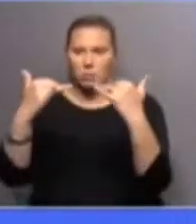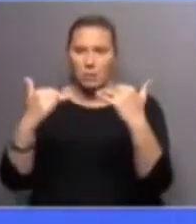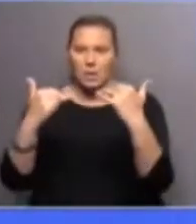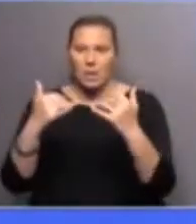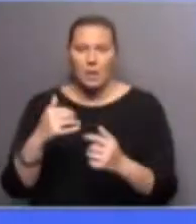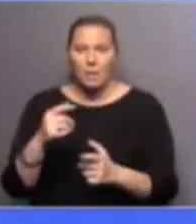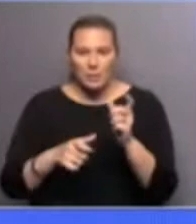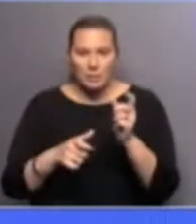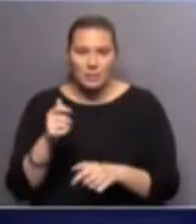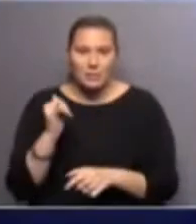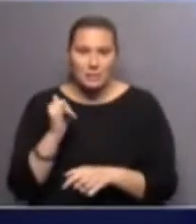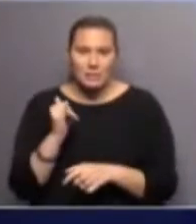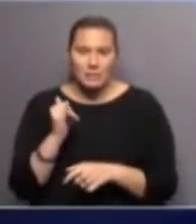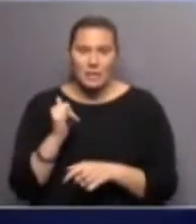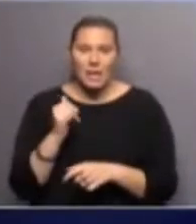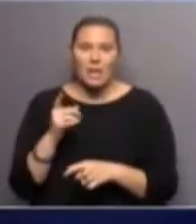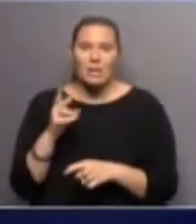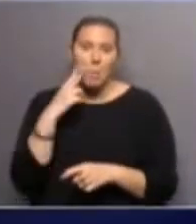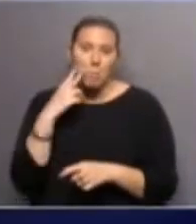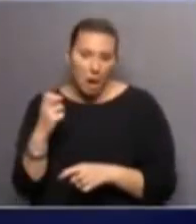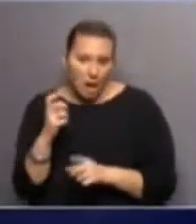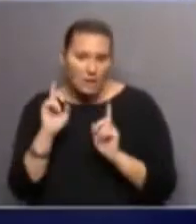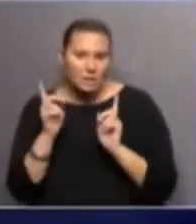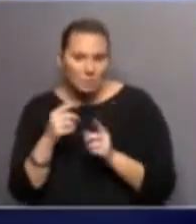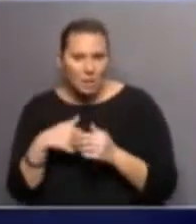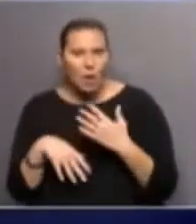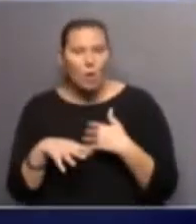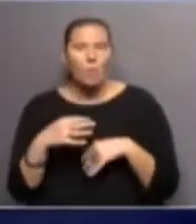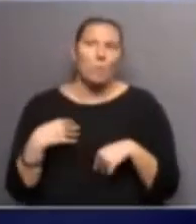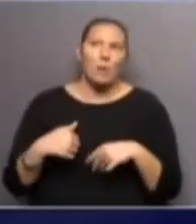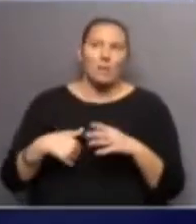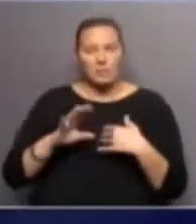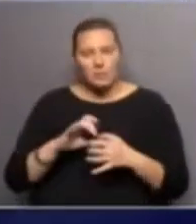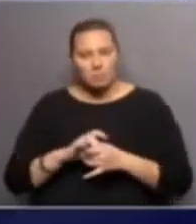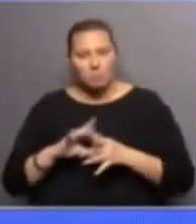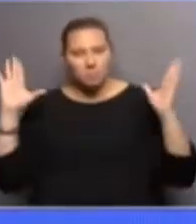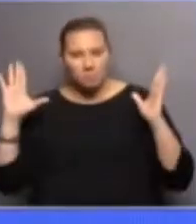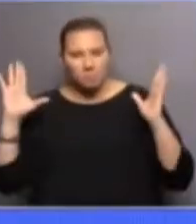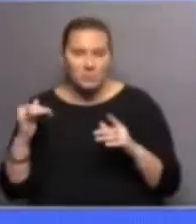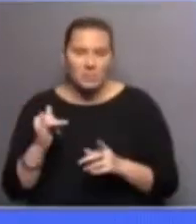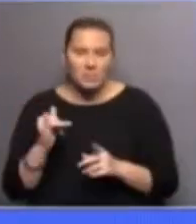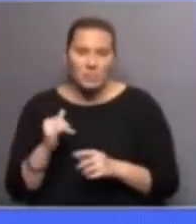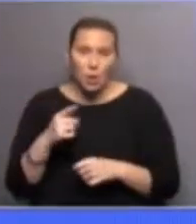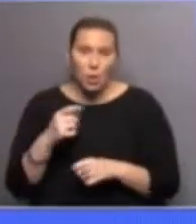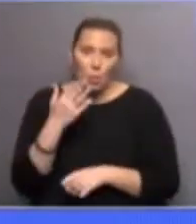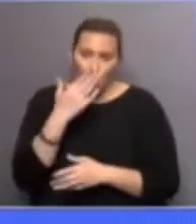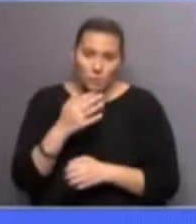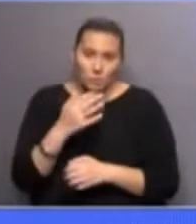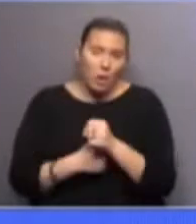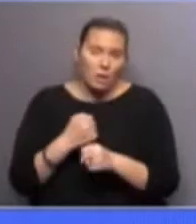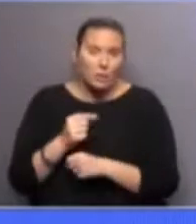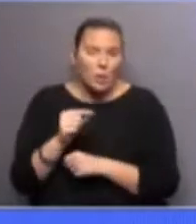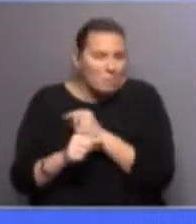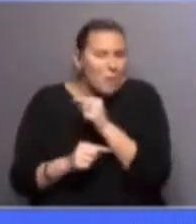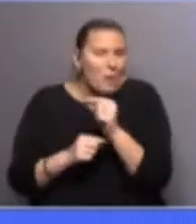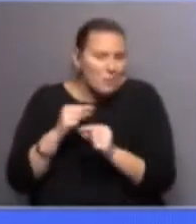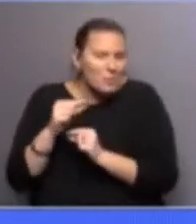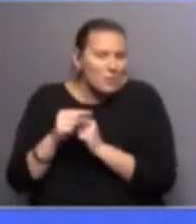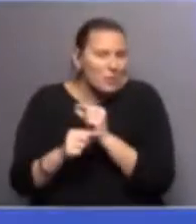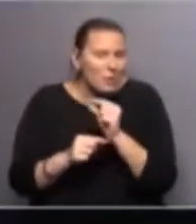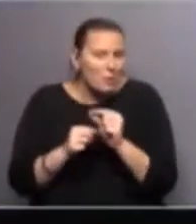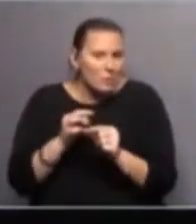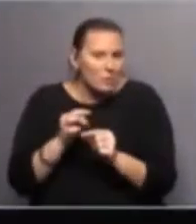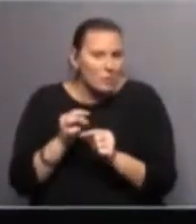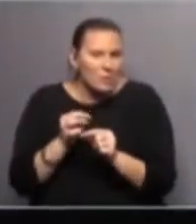Sí, sí. En boliches y eso, como que te has soltado en los últimos años. Me he animado en los últimos años, sí. De a poquito fui